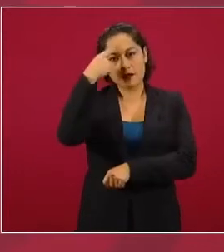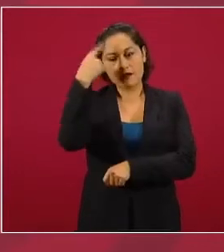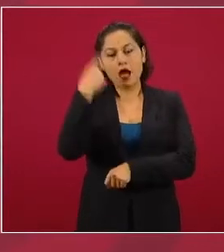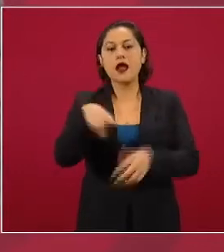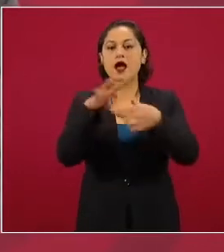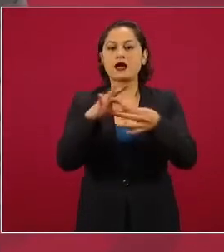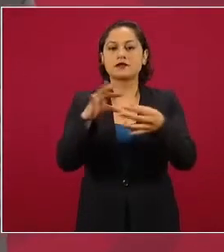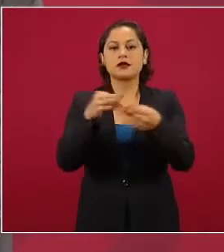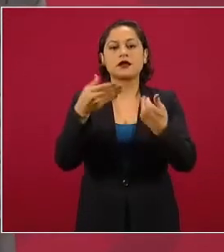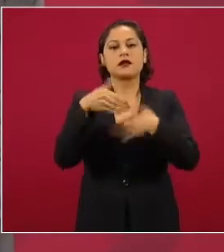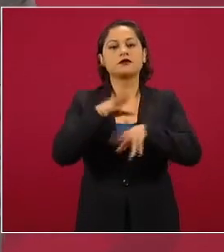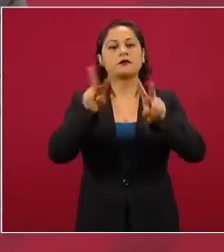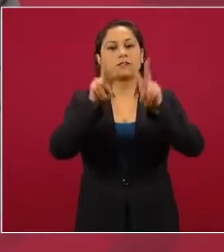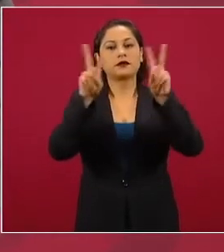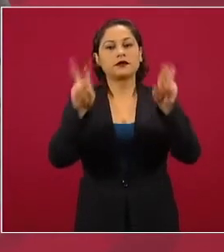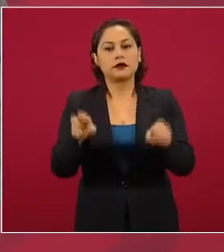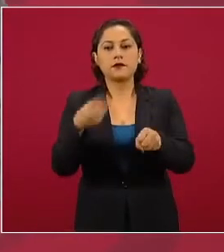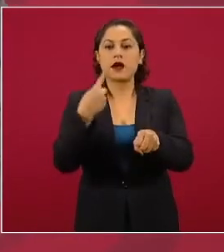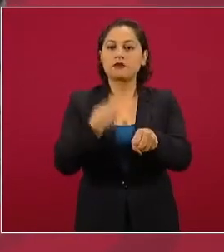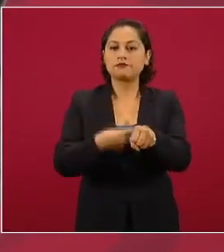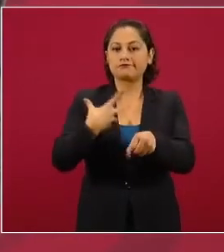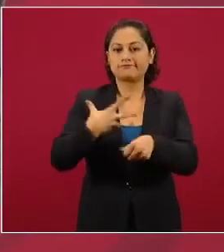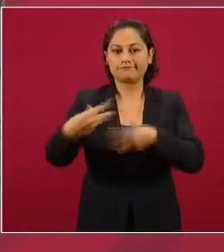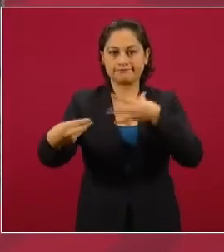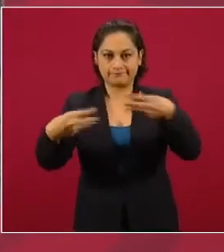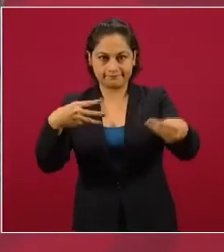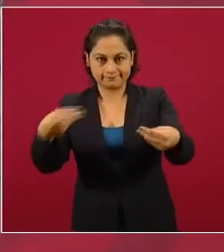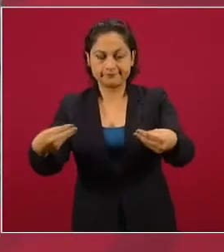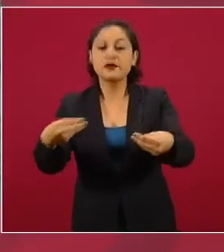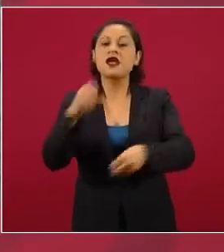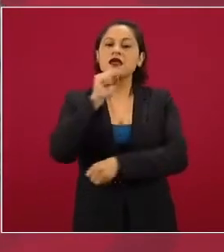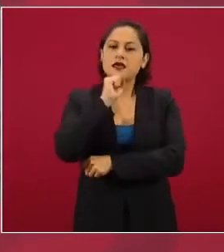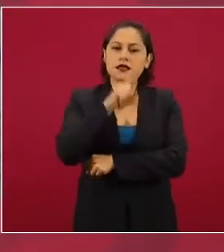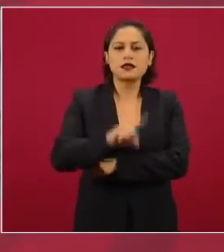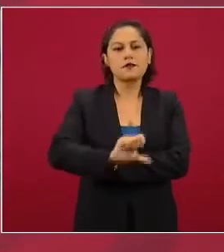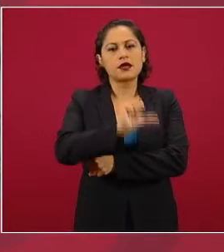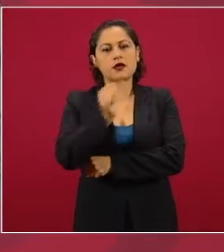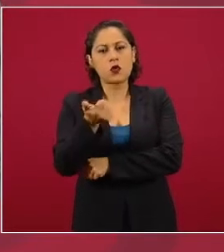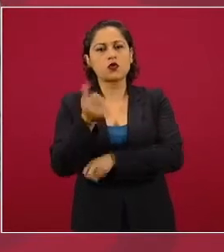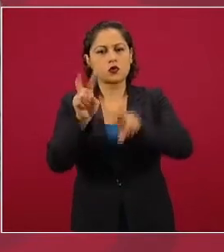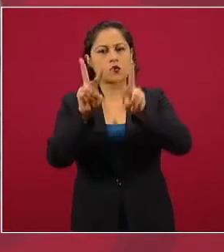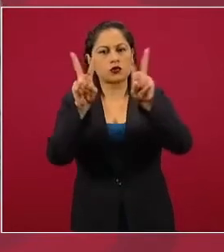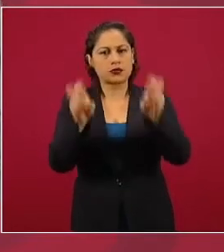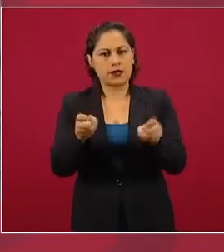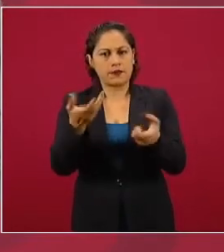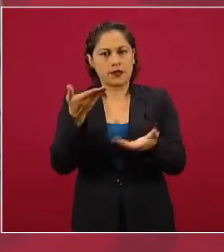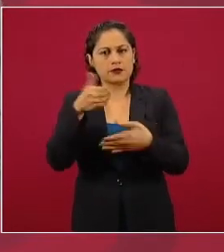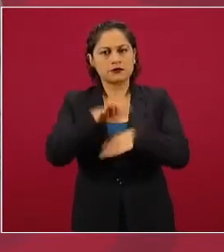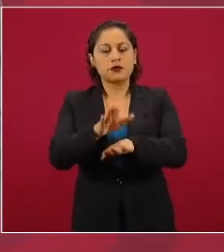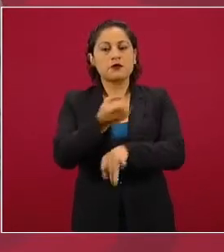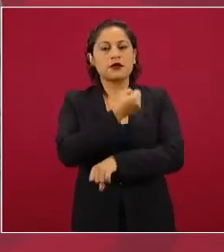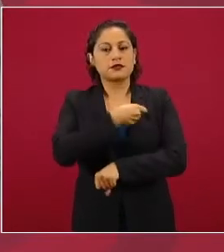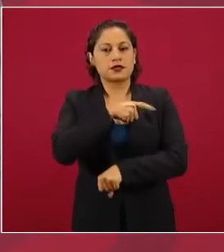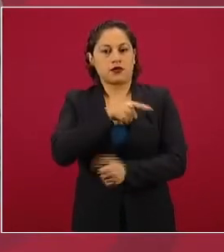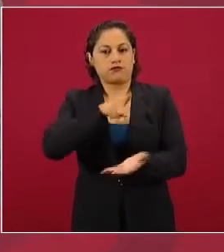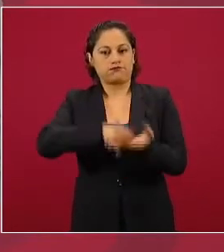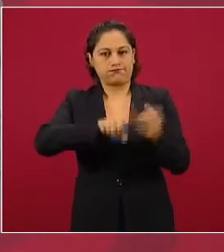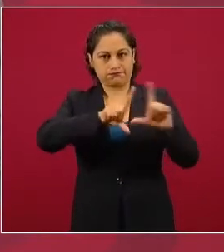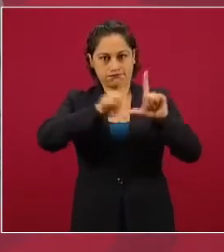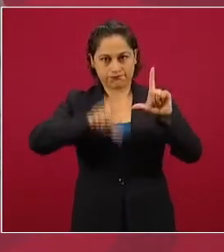general sobre la situación de salud en el país. Entonces vamos